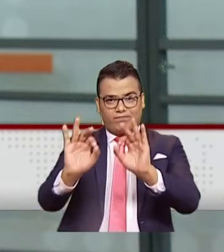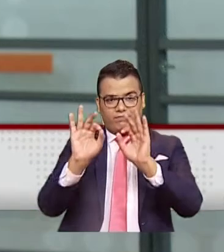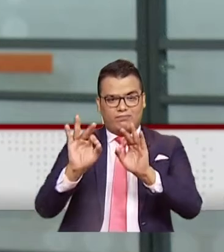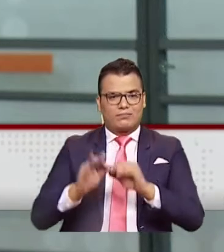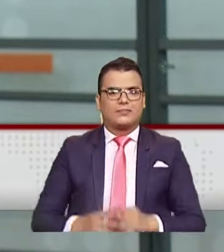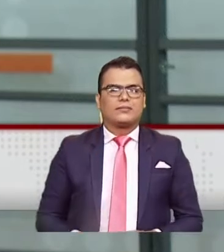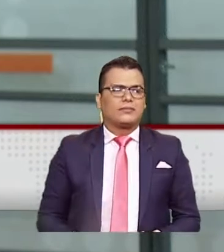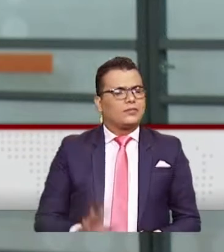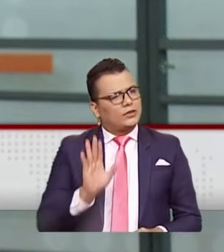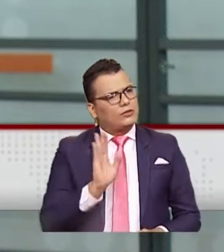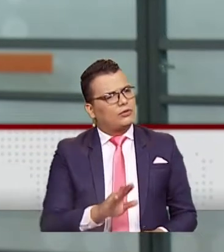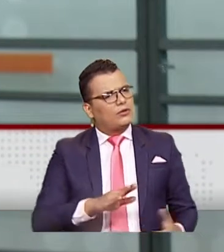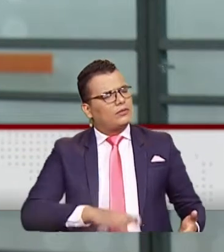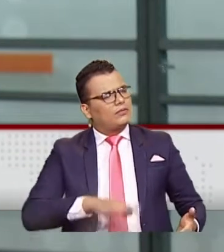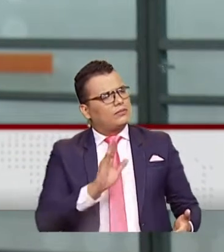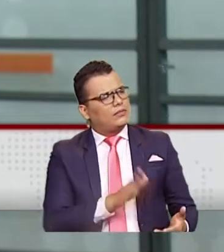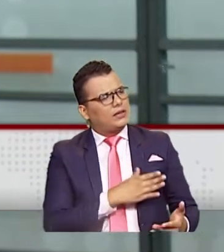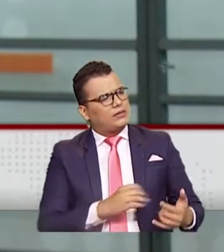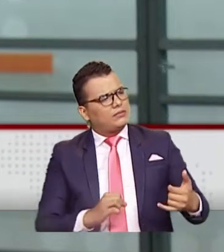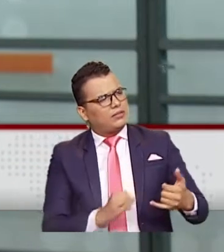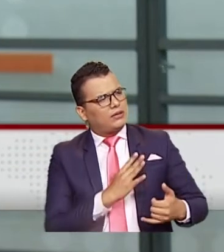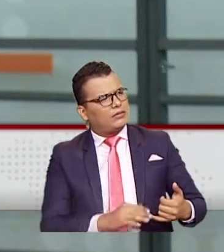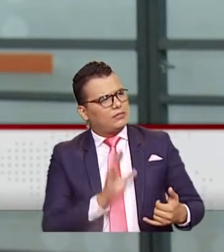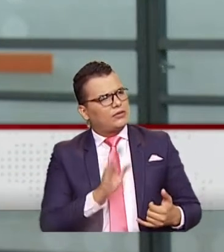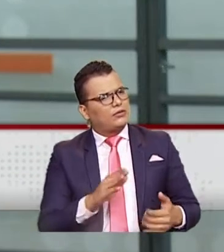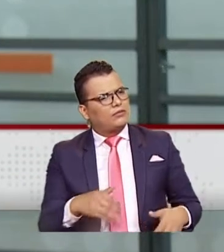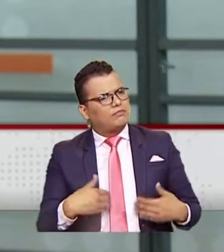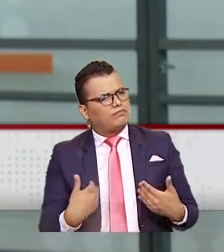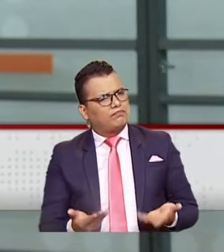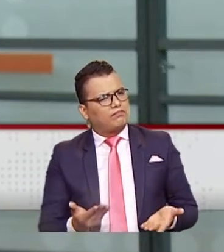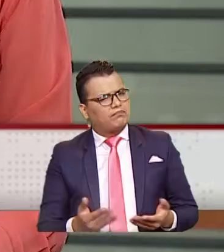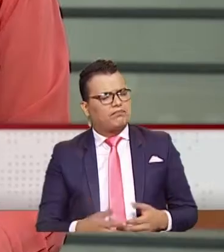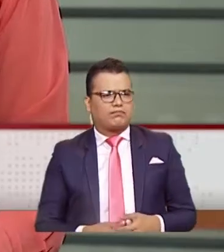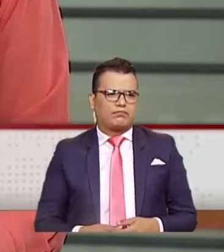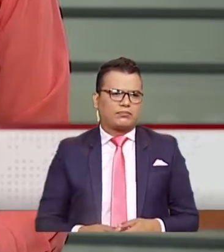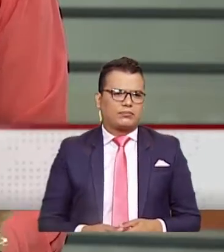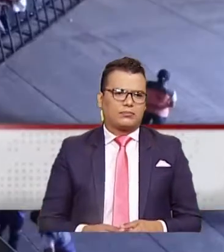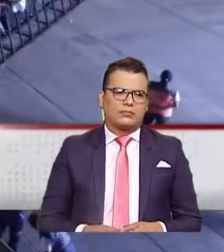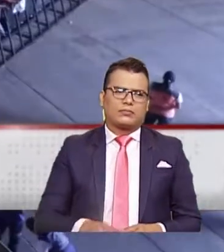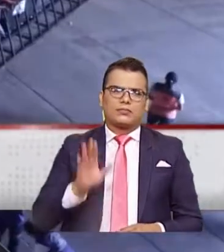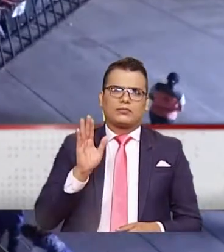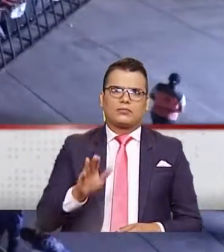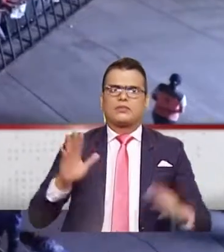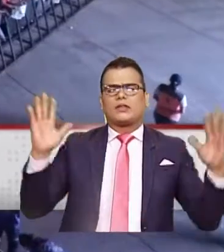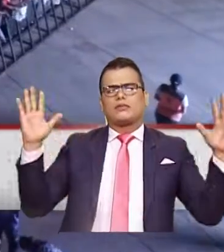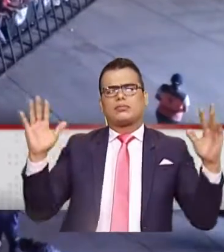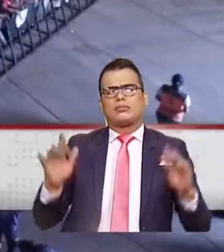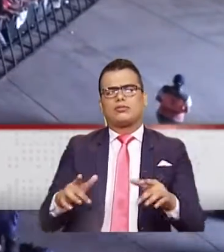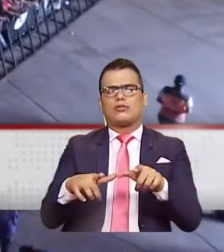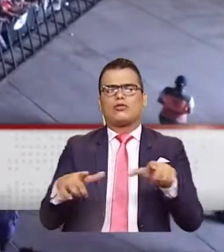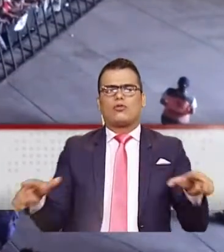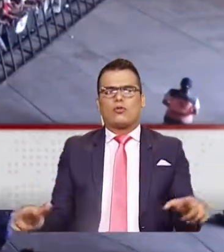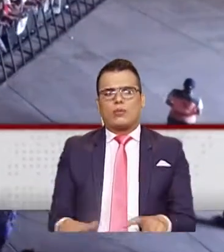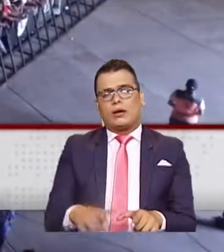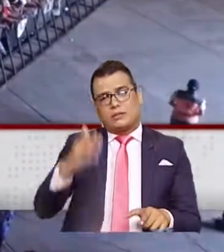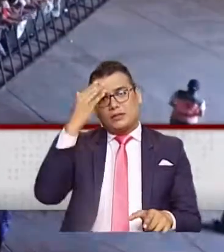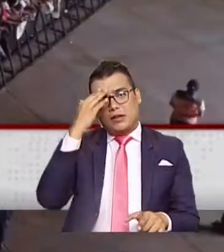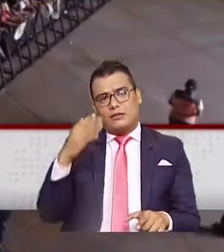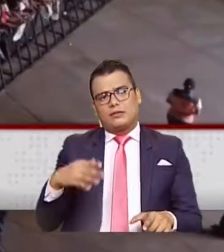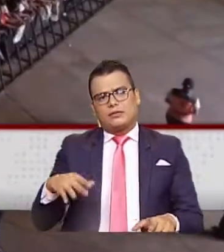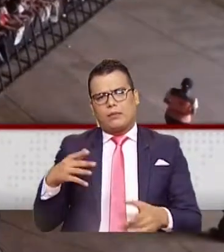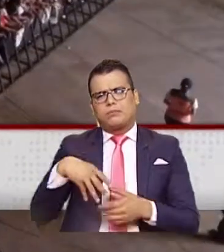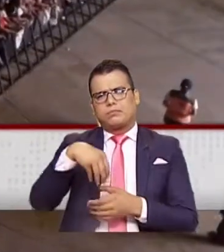precisamente el petróleo cuánta gente esperan para este año la ciudadela cómo está concebida es una ciudadela que puede albergar